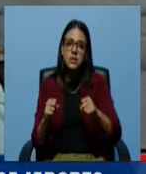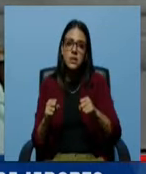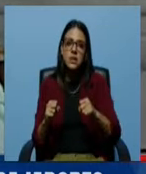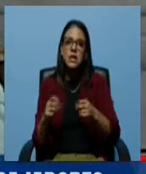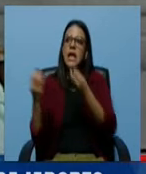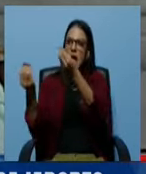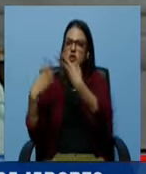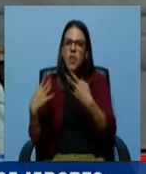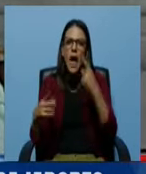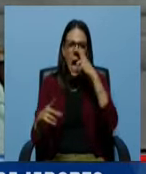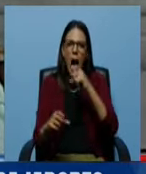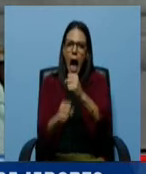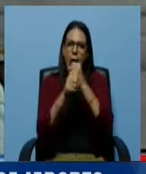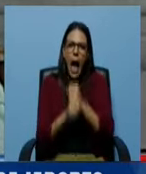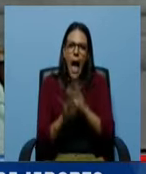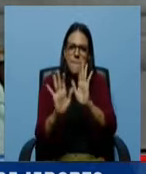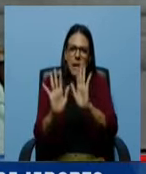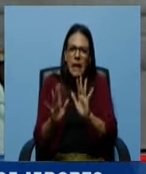amenazas.